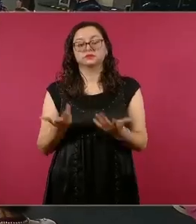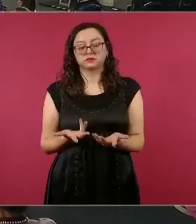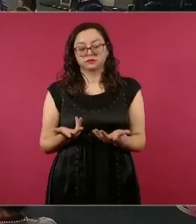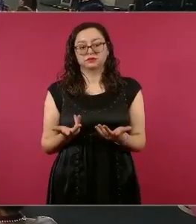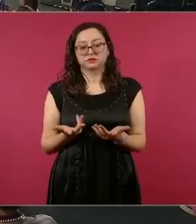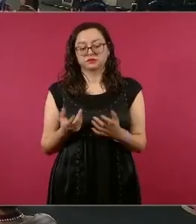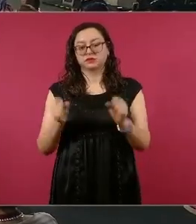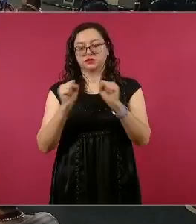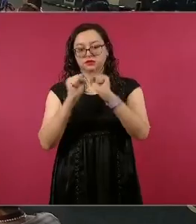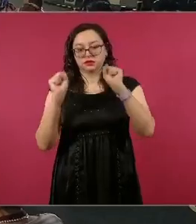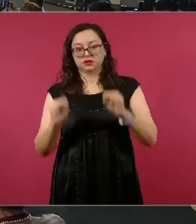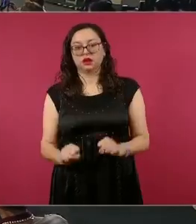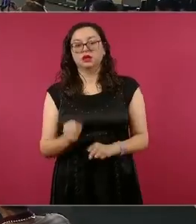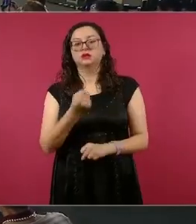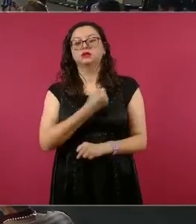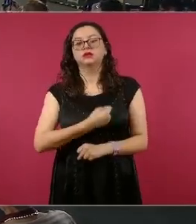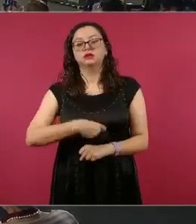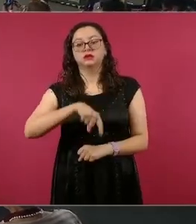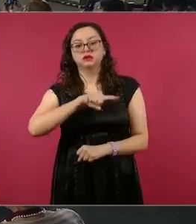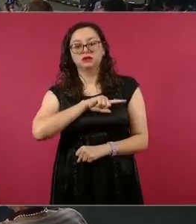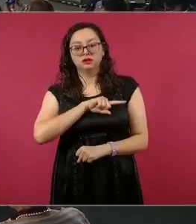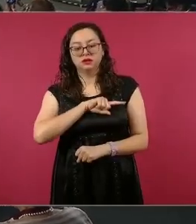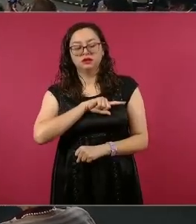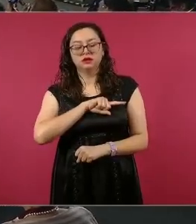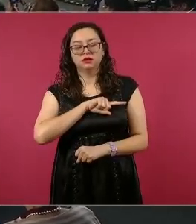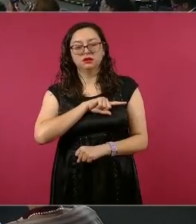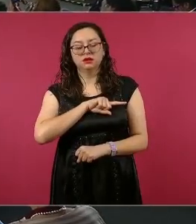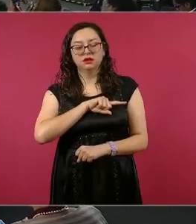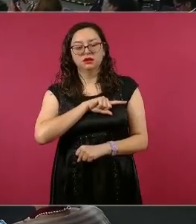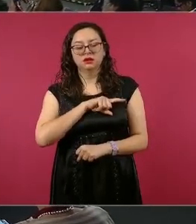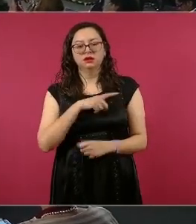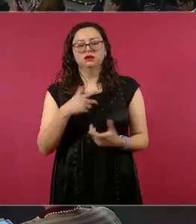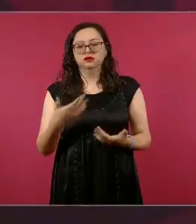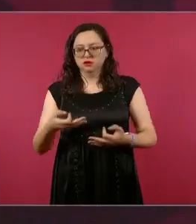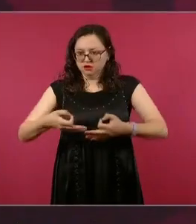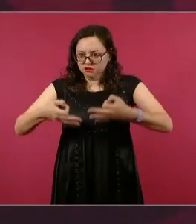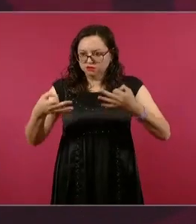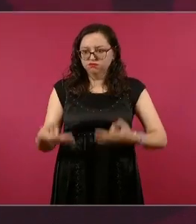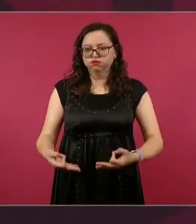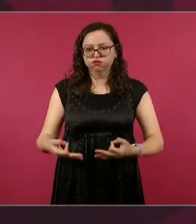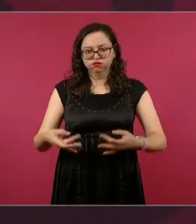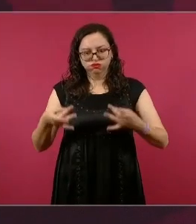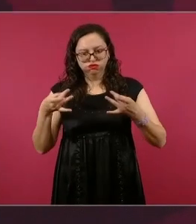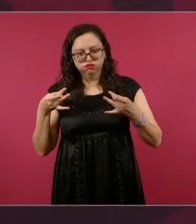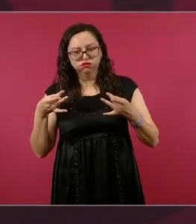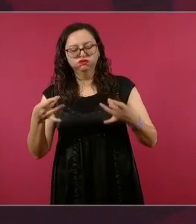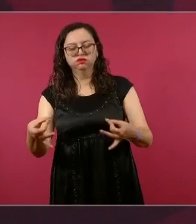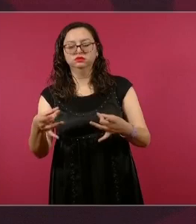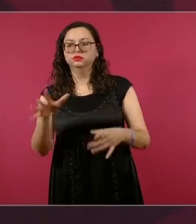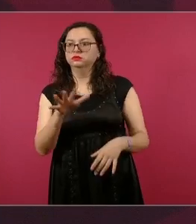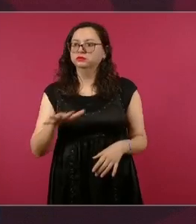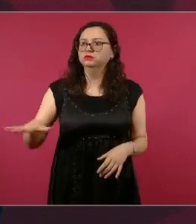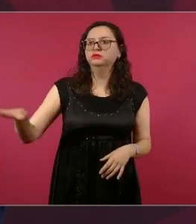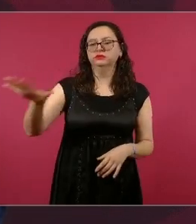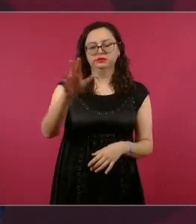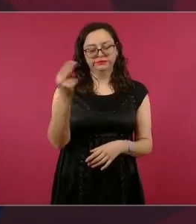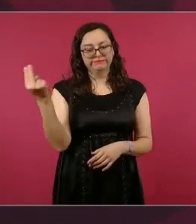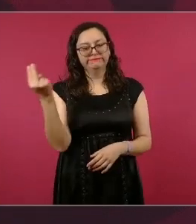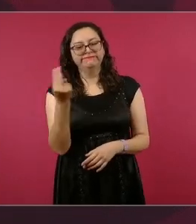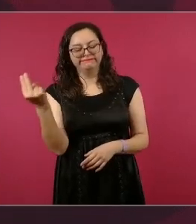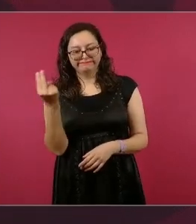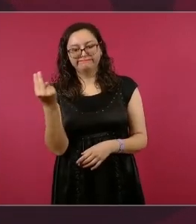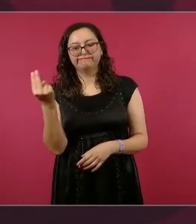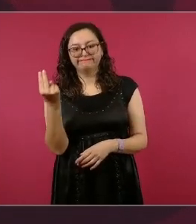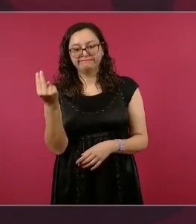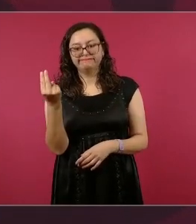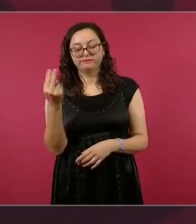dejar un sistema de salud pública como lo merece nuestro pueblo, sobre